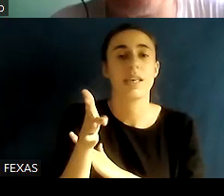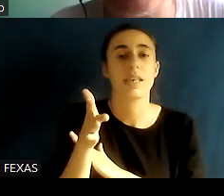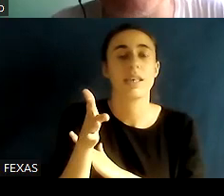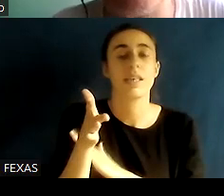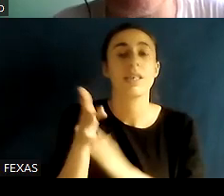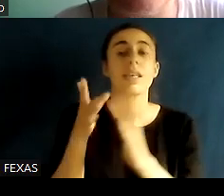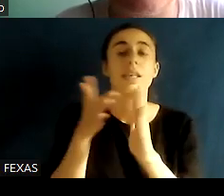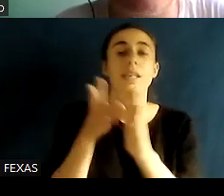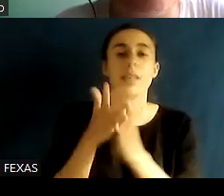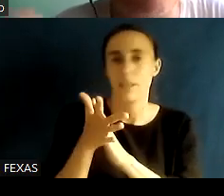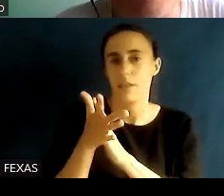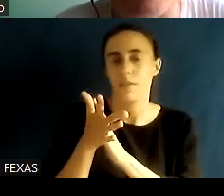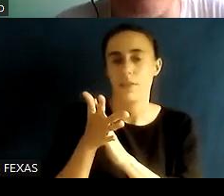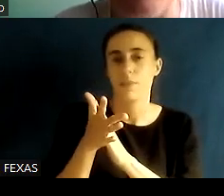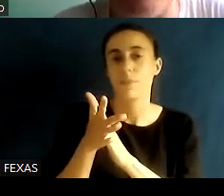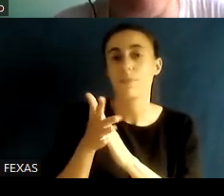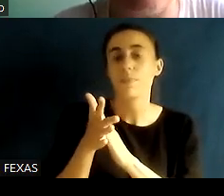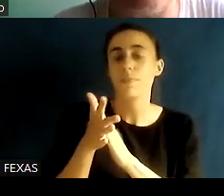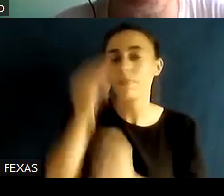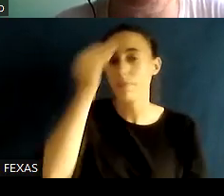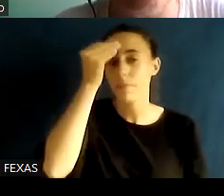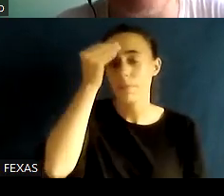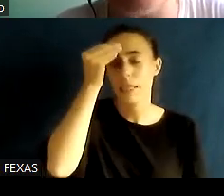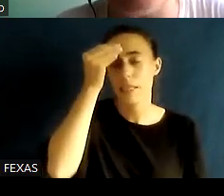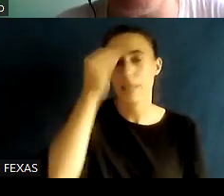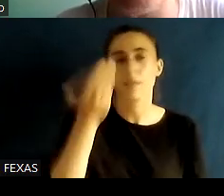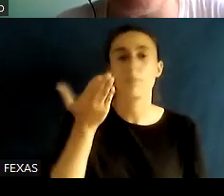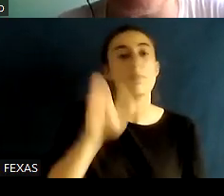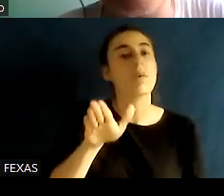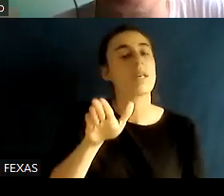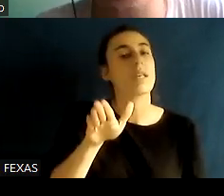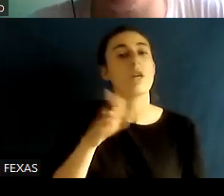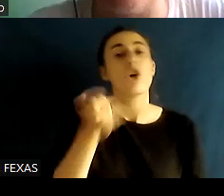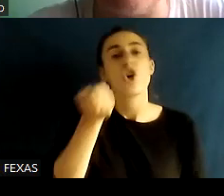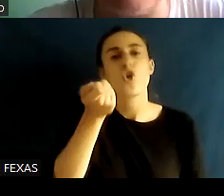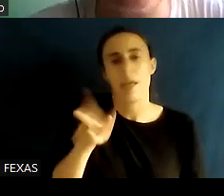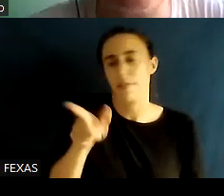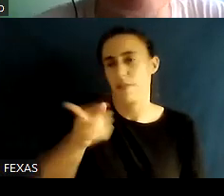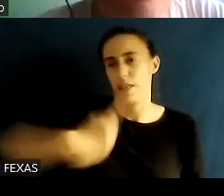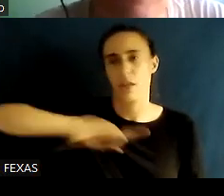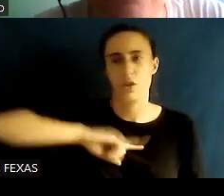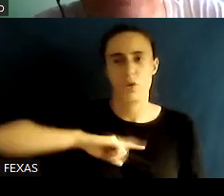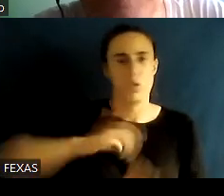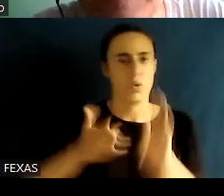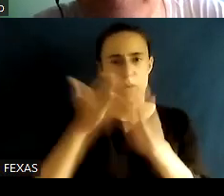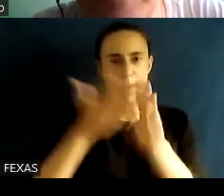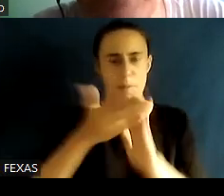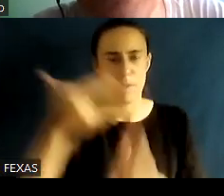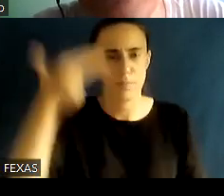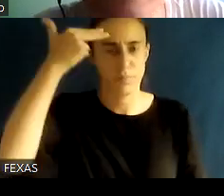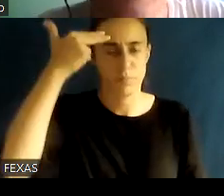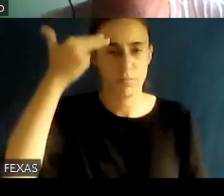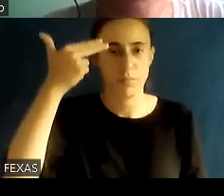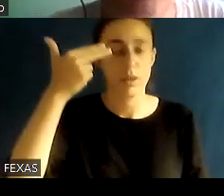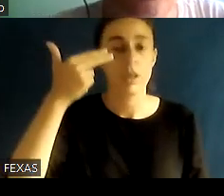tener consistencia, es decir, pensar en la muerte no necesariamente significa que vayamos a realizar algún acto en ese